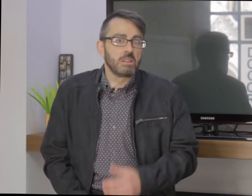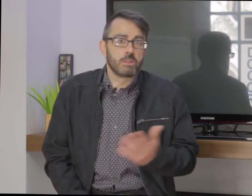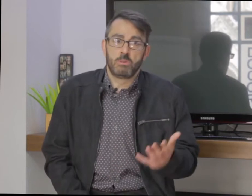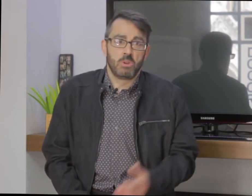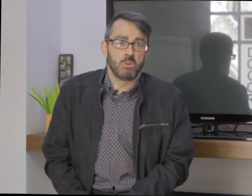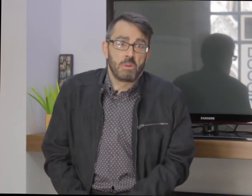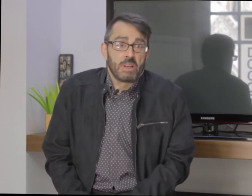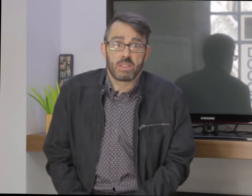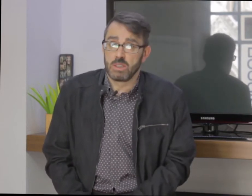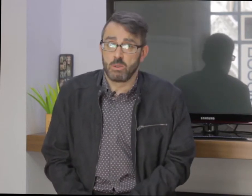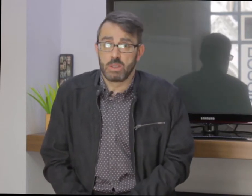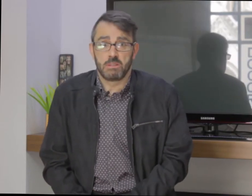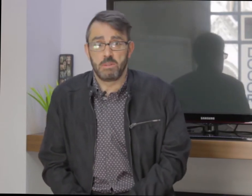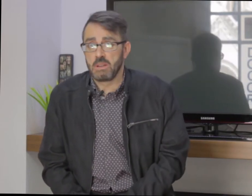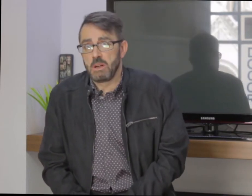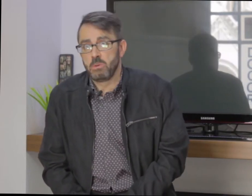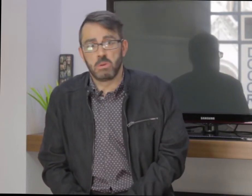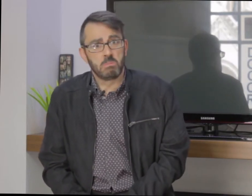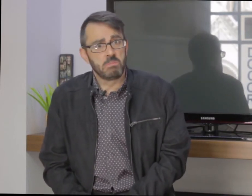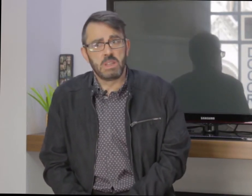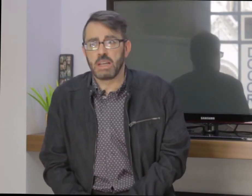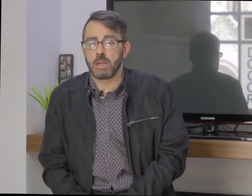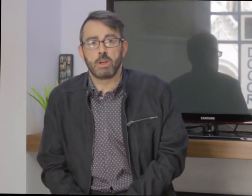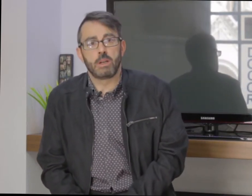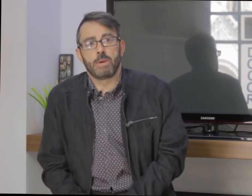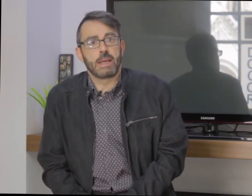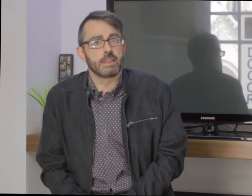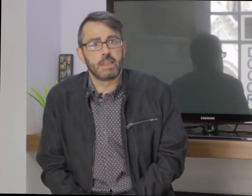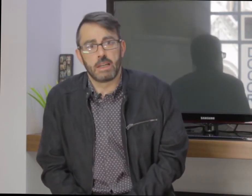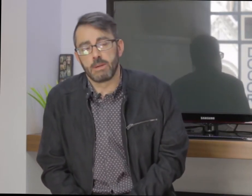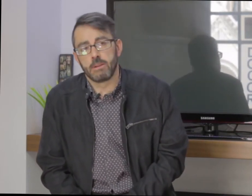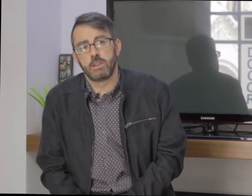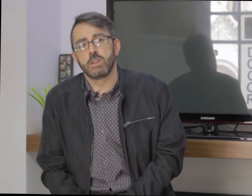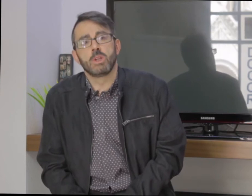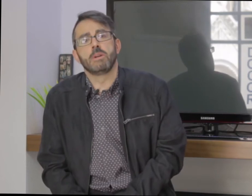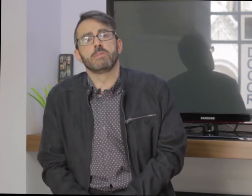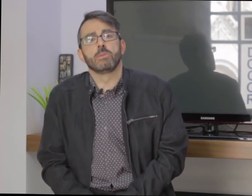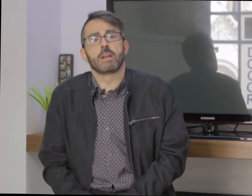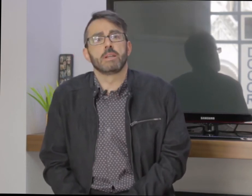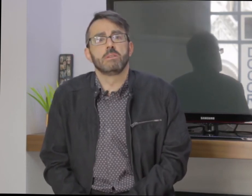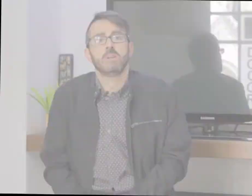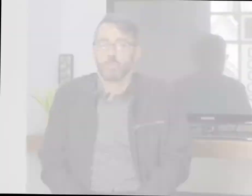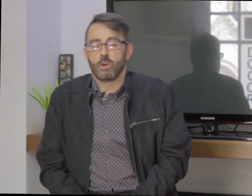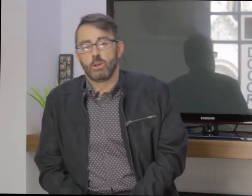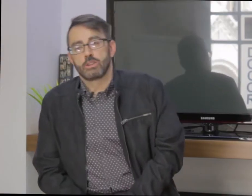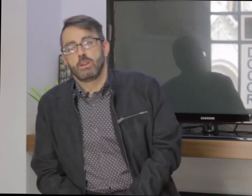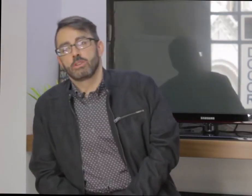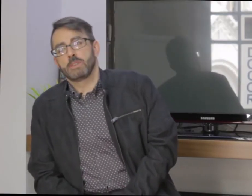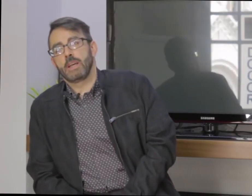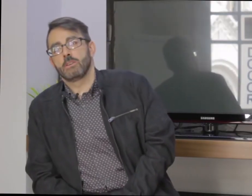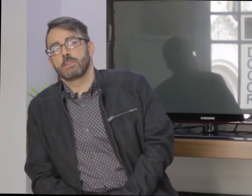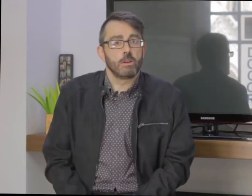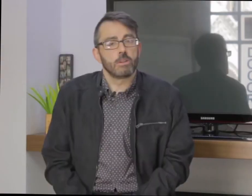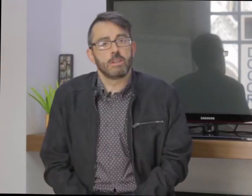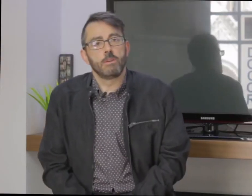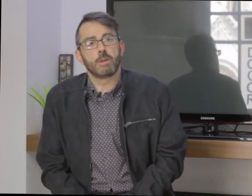pero lo importante es no acaso esas cosas es decir cada uno tiene que tener muy claro para que las que las vacaciones y cómo debe disfrutarlas bueno los